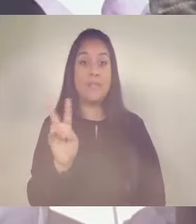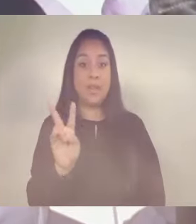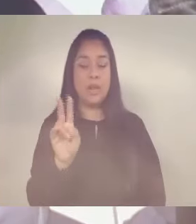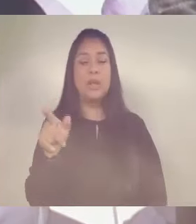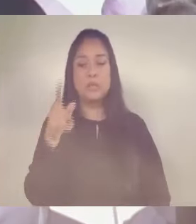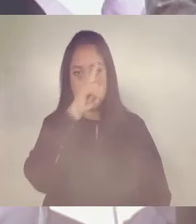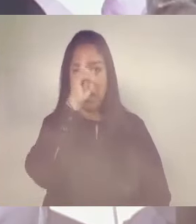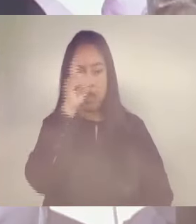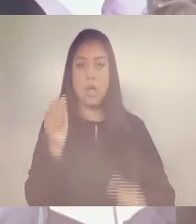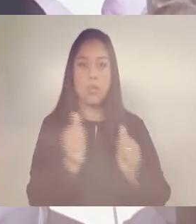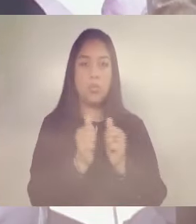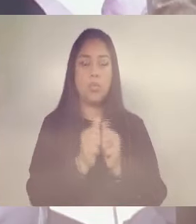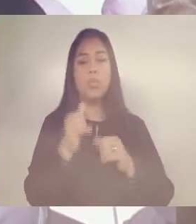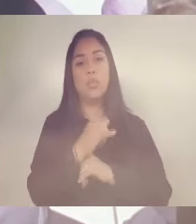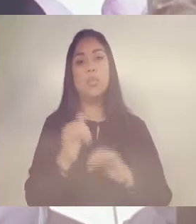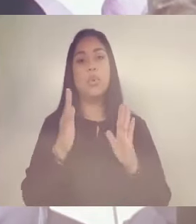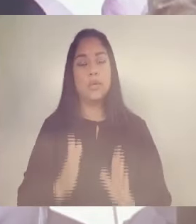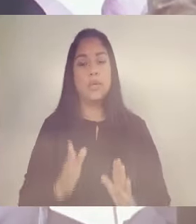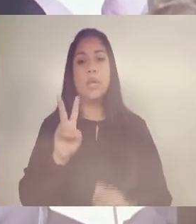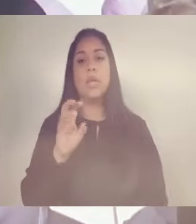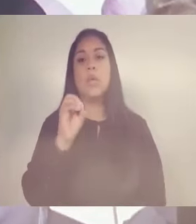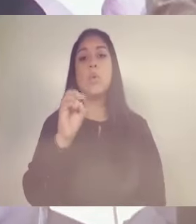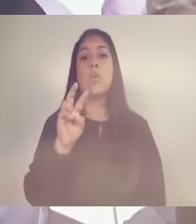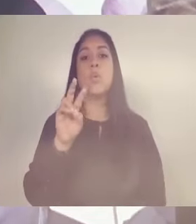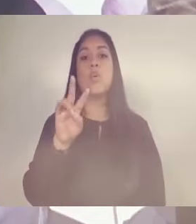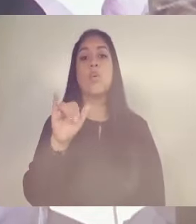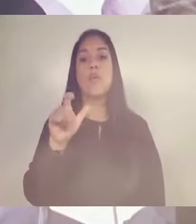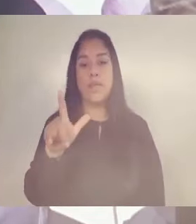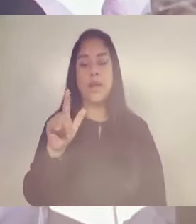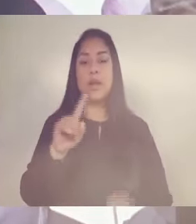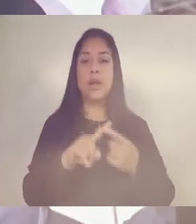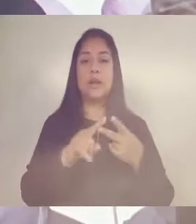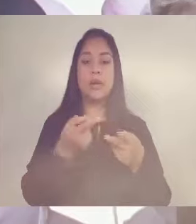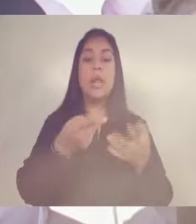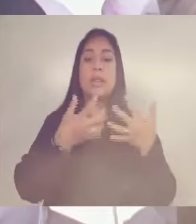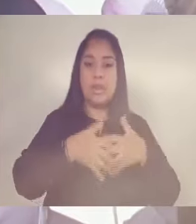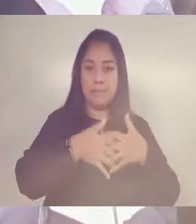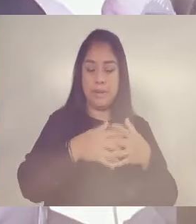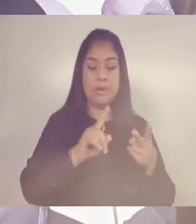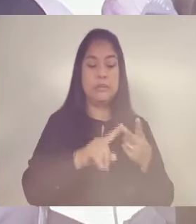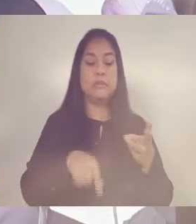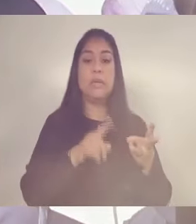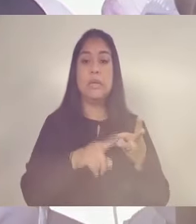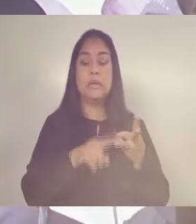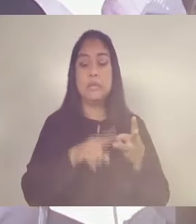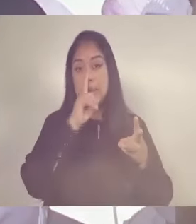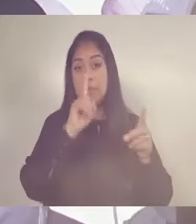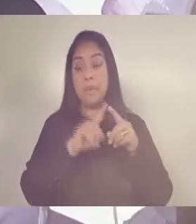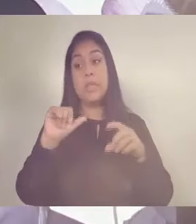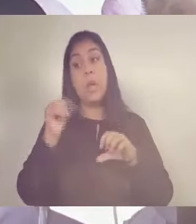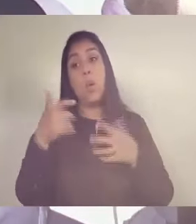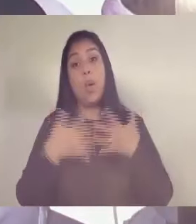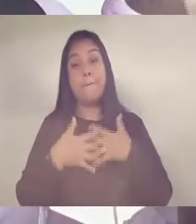juntos ingenieros de Covial, del contratista y de las empresas